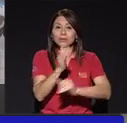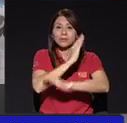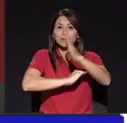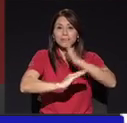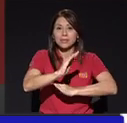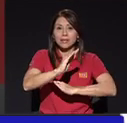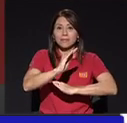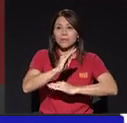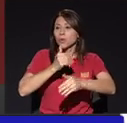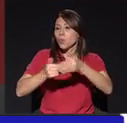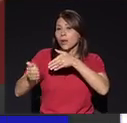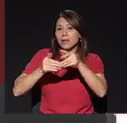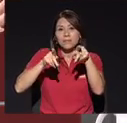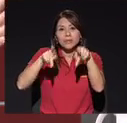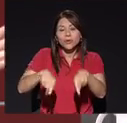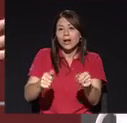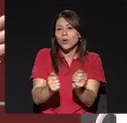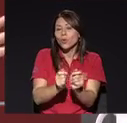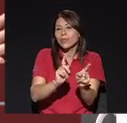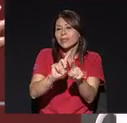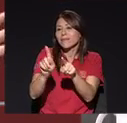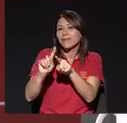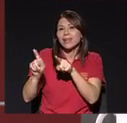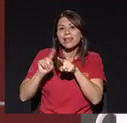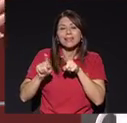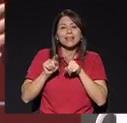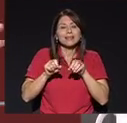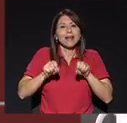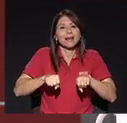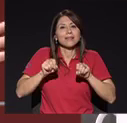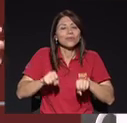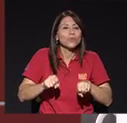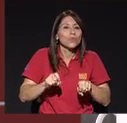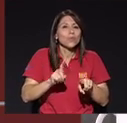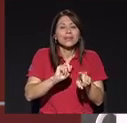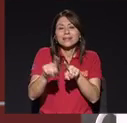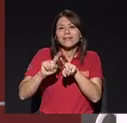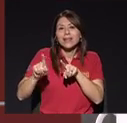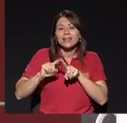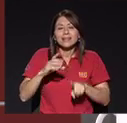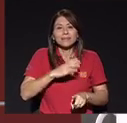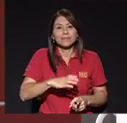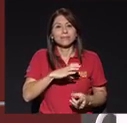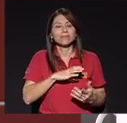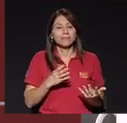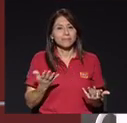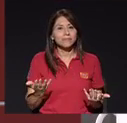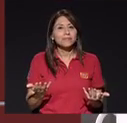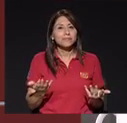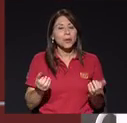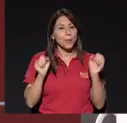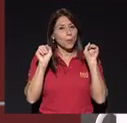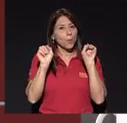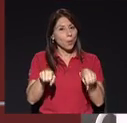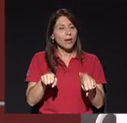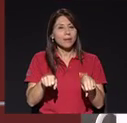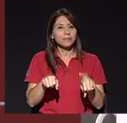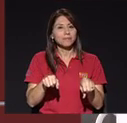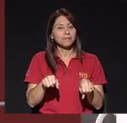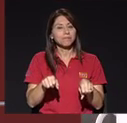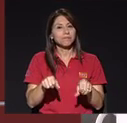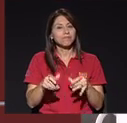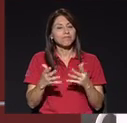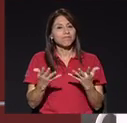también cualquier persona con diferentes aptitudes diversas, ¿verdad? Pueda